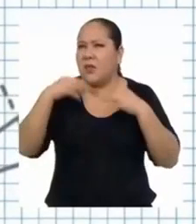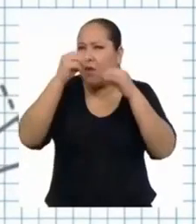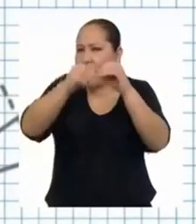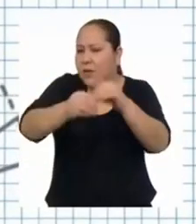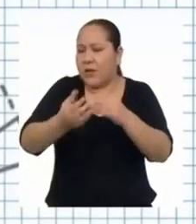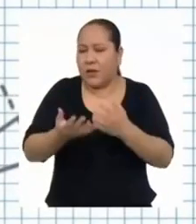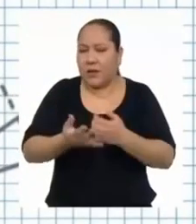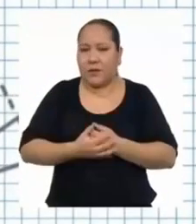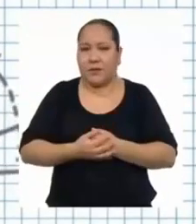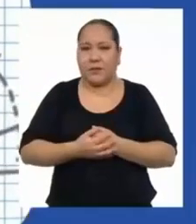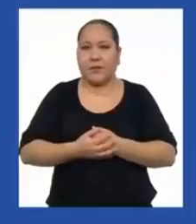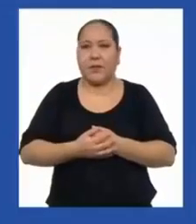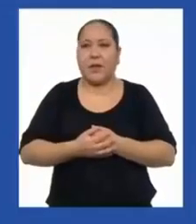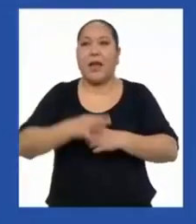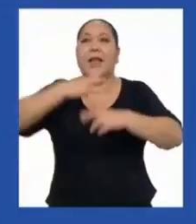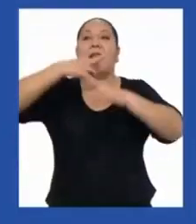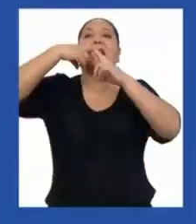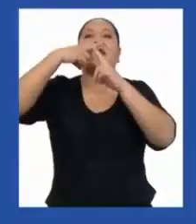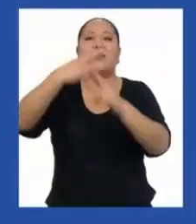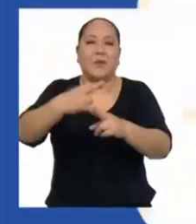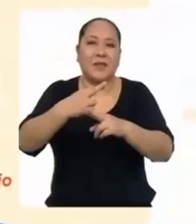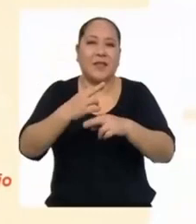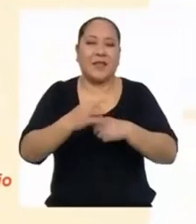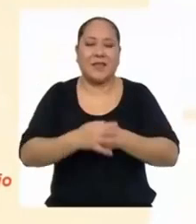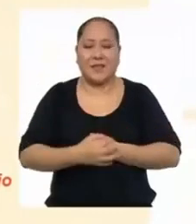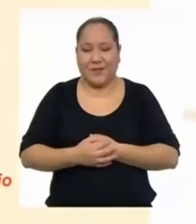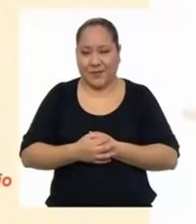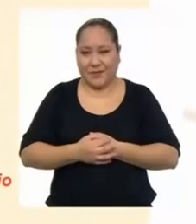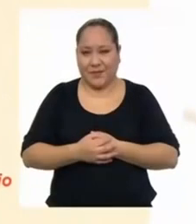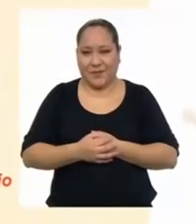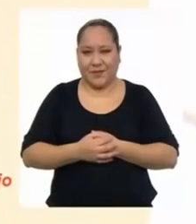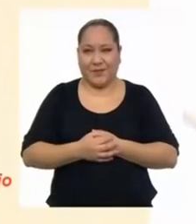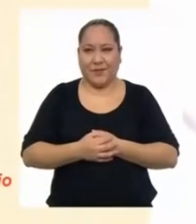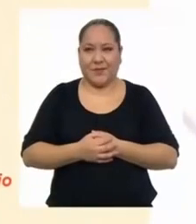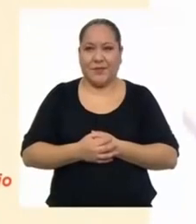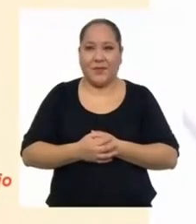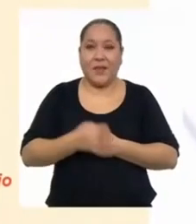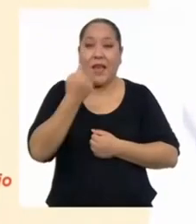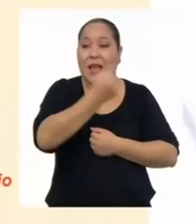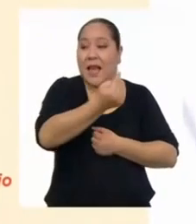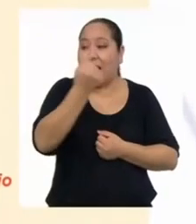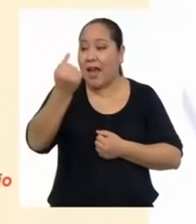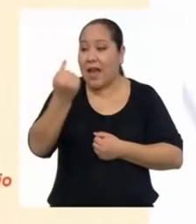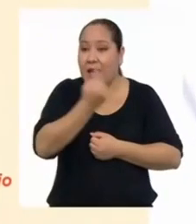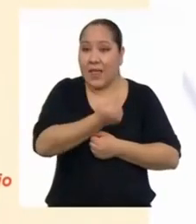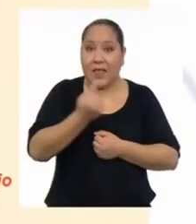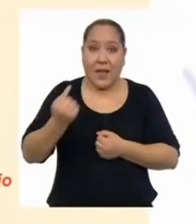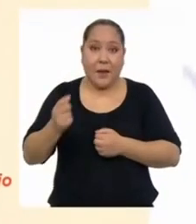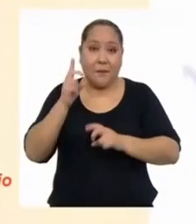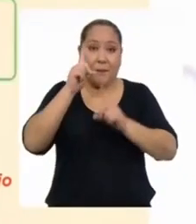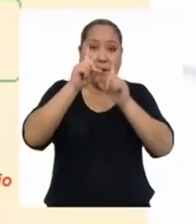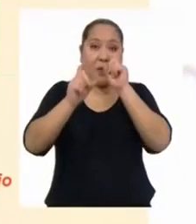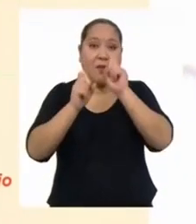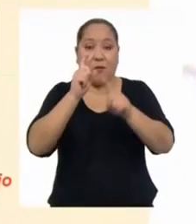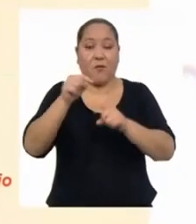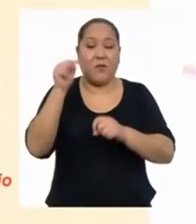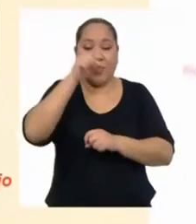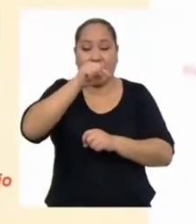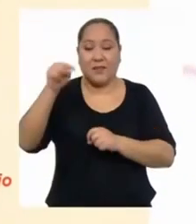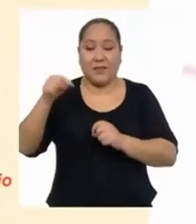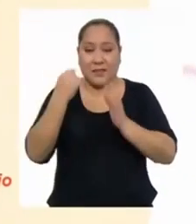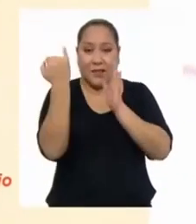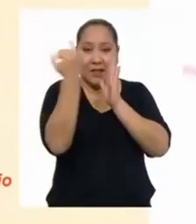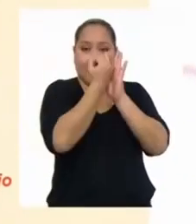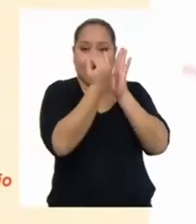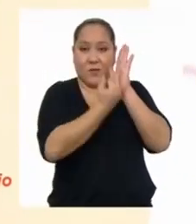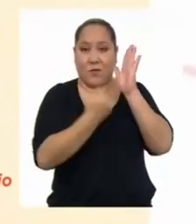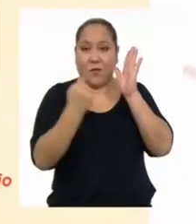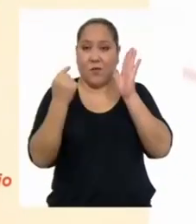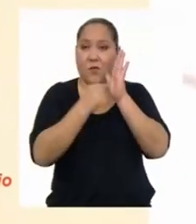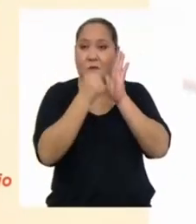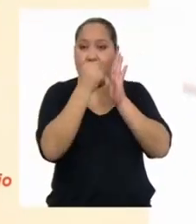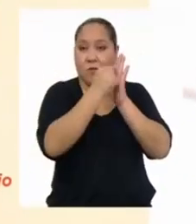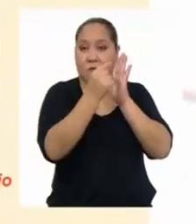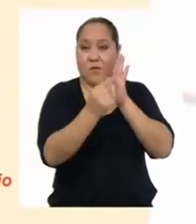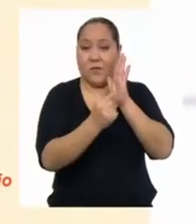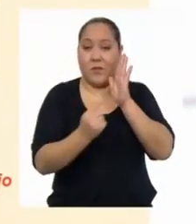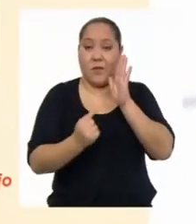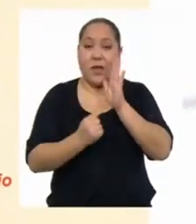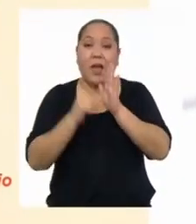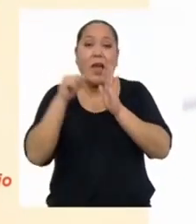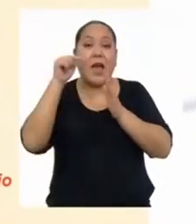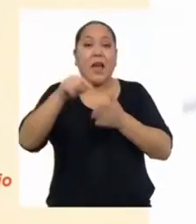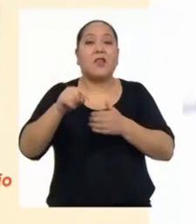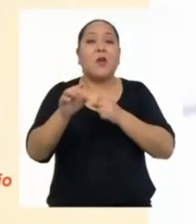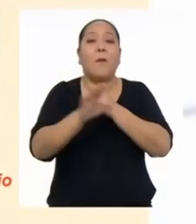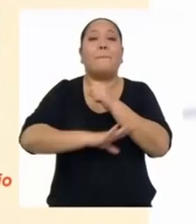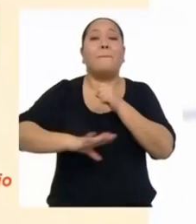Responderemos cada pregunta de este gráfico. Eso será una base sólida para